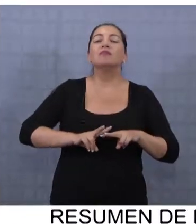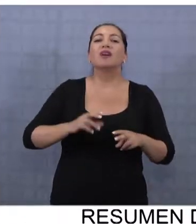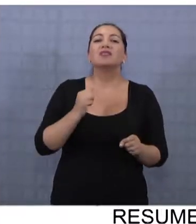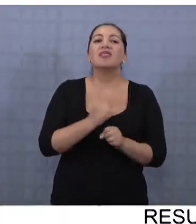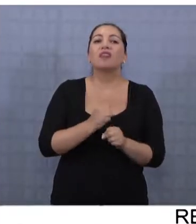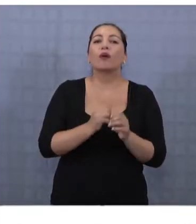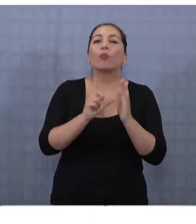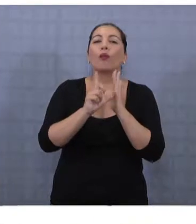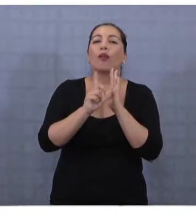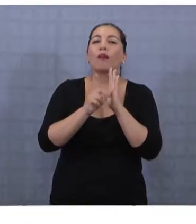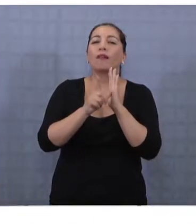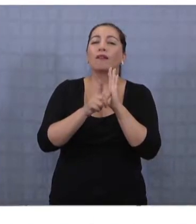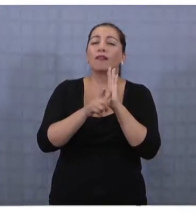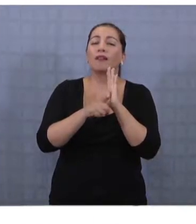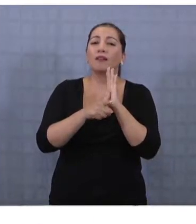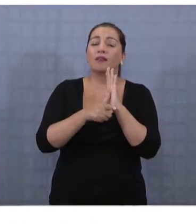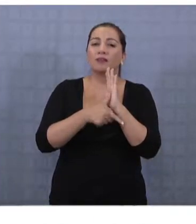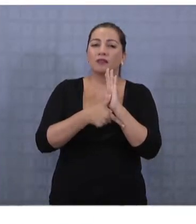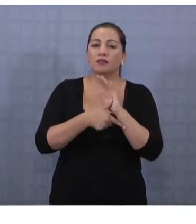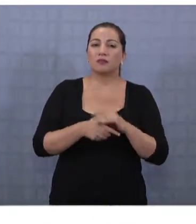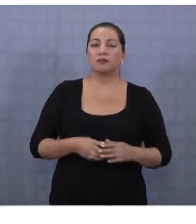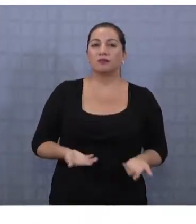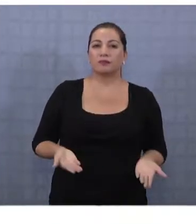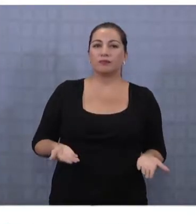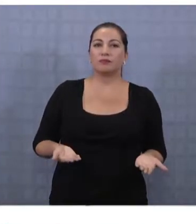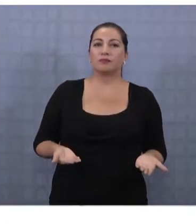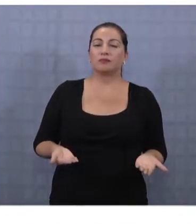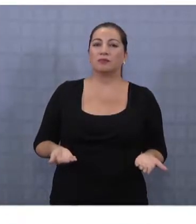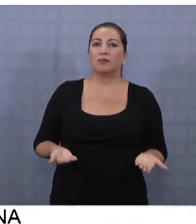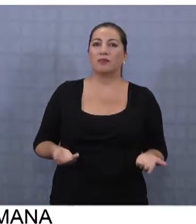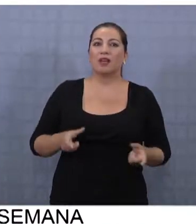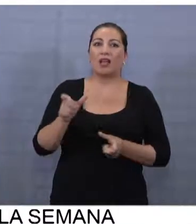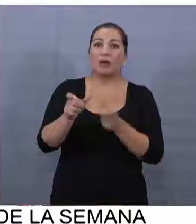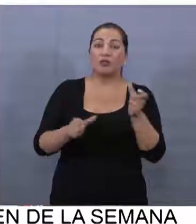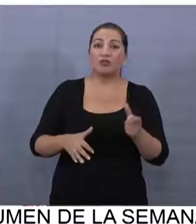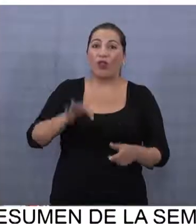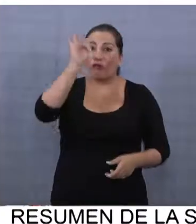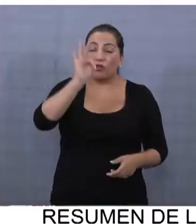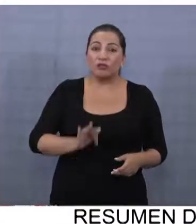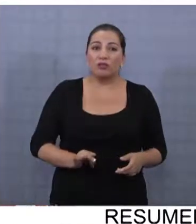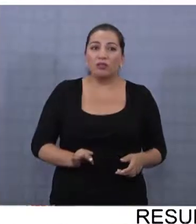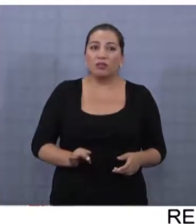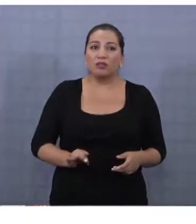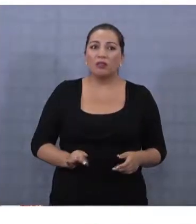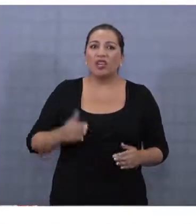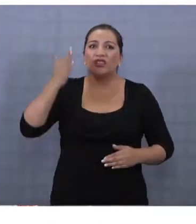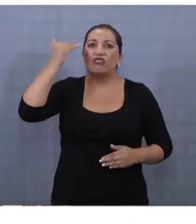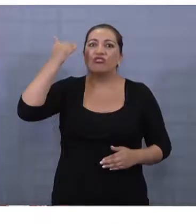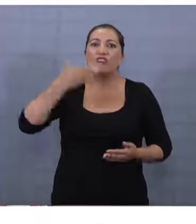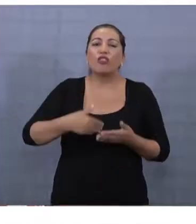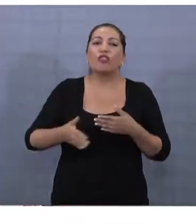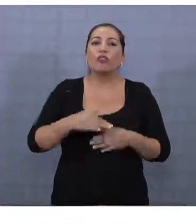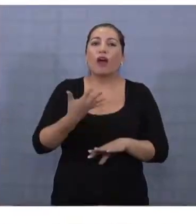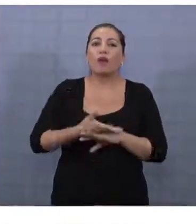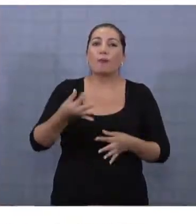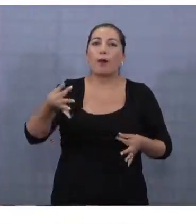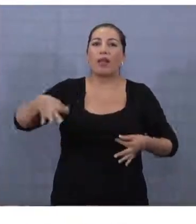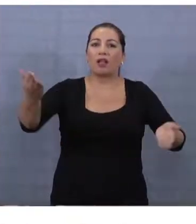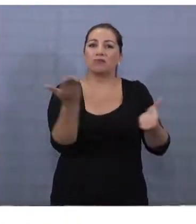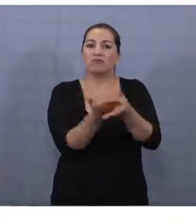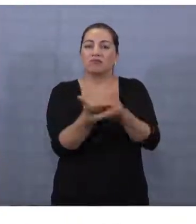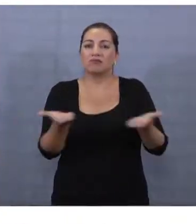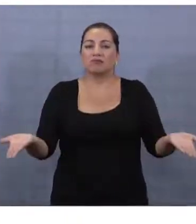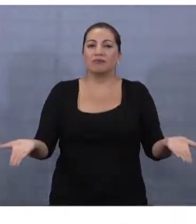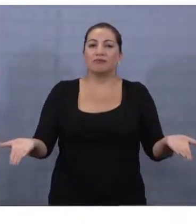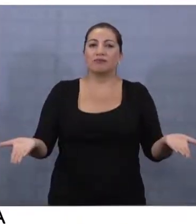tremendamente lenta. En vez de estar en mejor condiciones, los funcionarios están en peor condiciones. Hoy día no saben ni dónde están los documentos. El